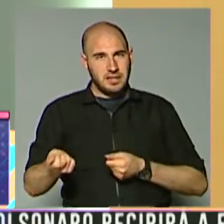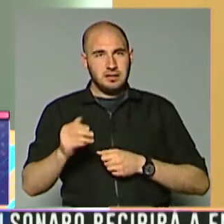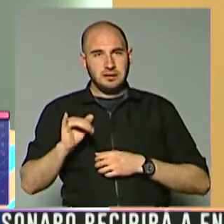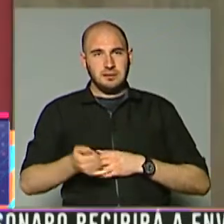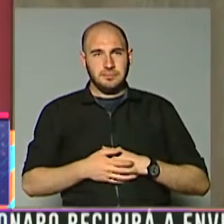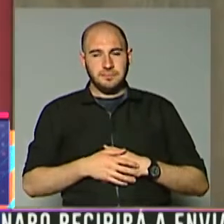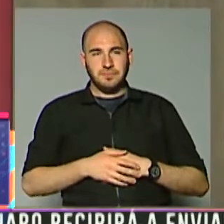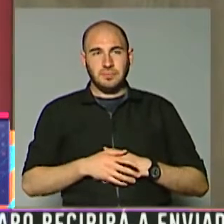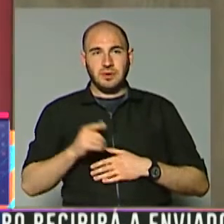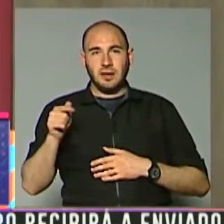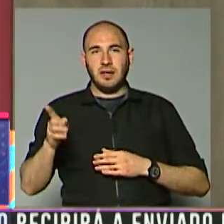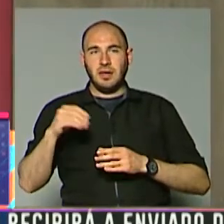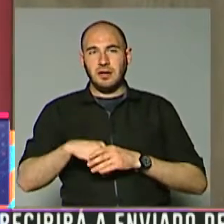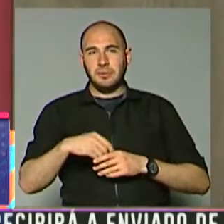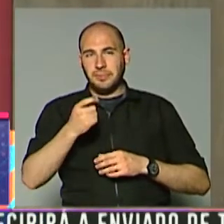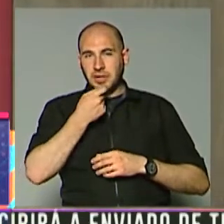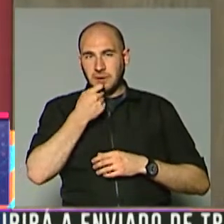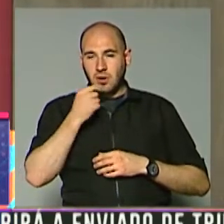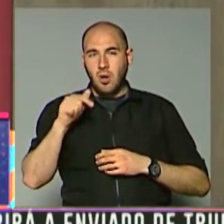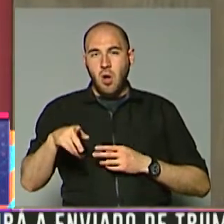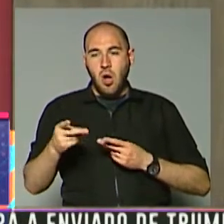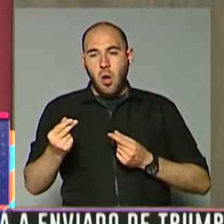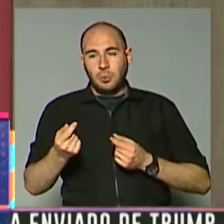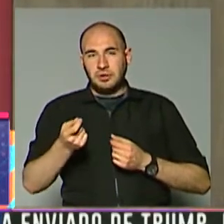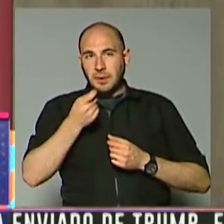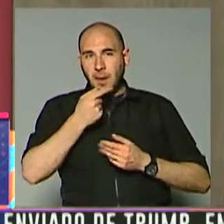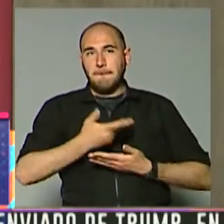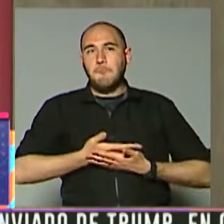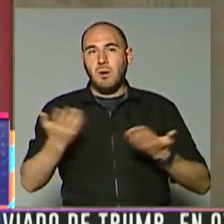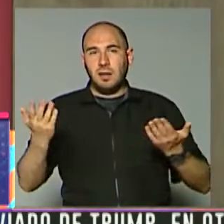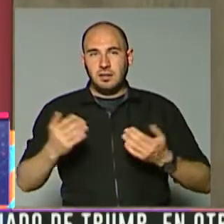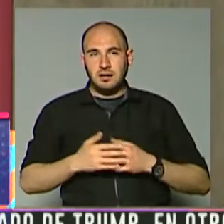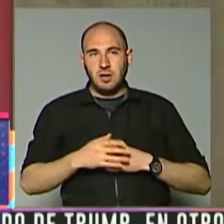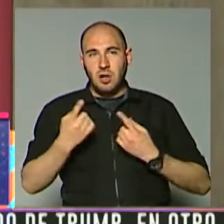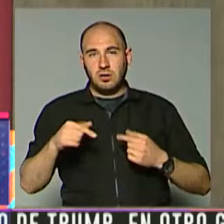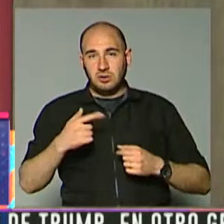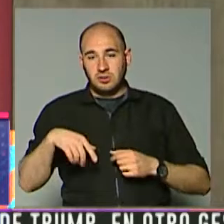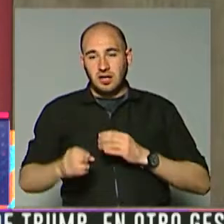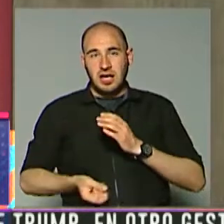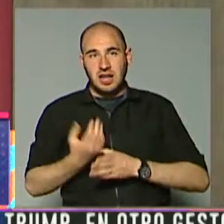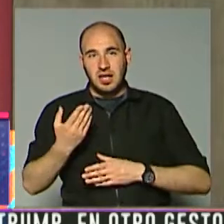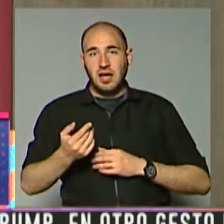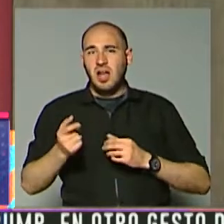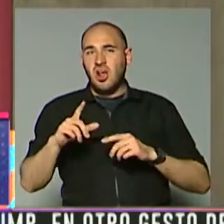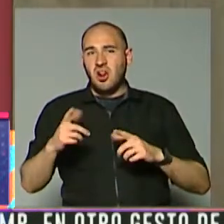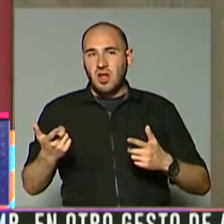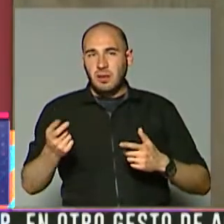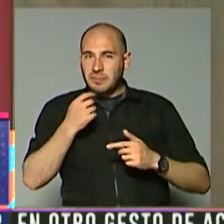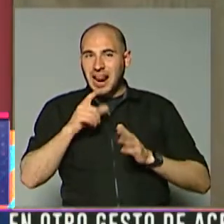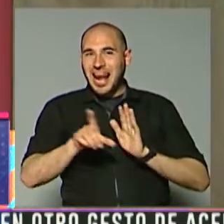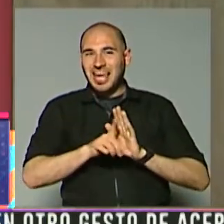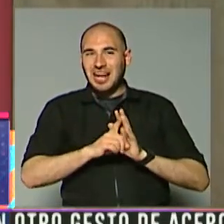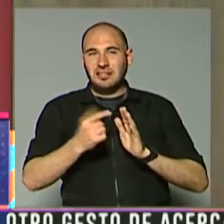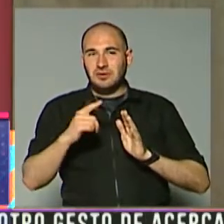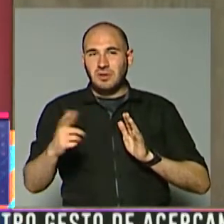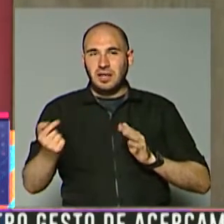En eso entra, digamos, esto de que si utilizamos de una manera pública algo que nosotros generamos y no hay, digamos, una legislación que